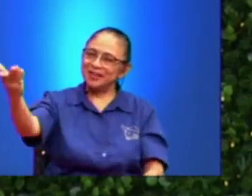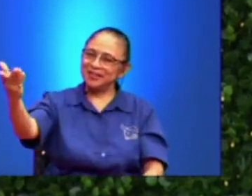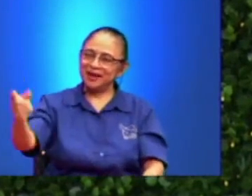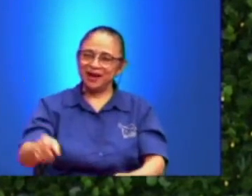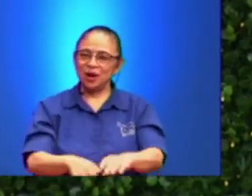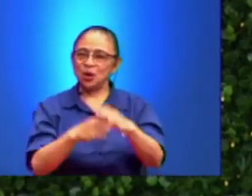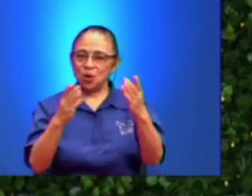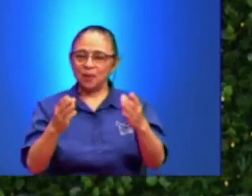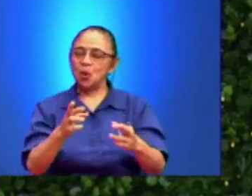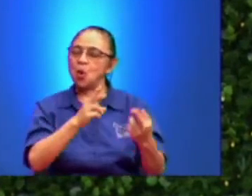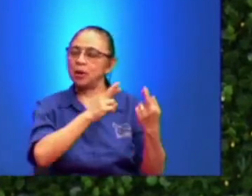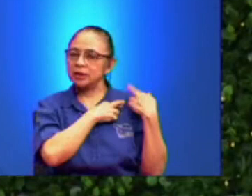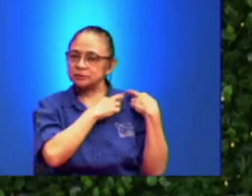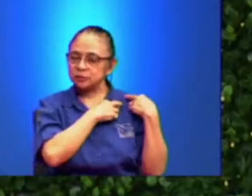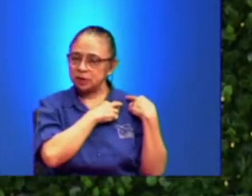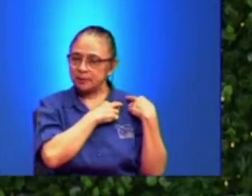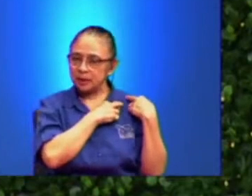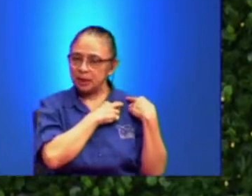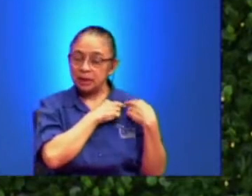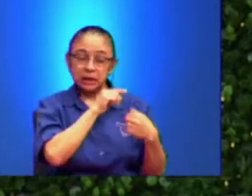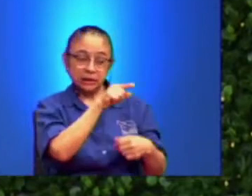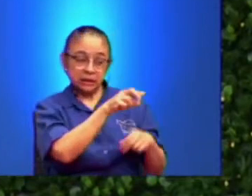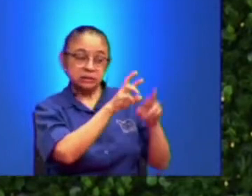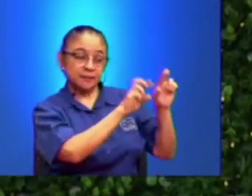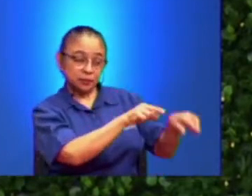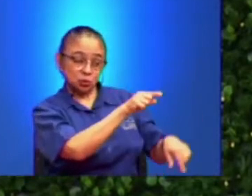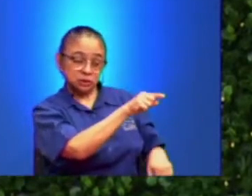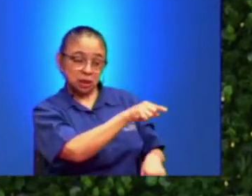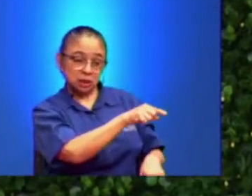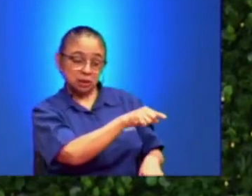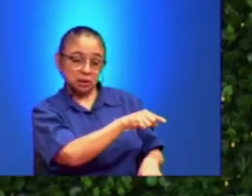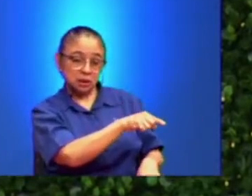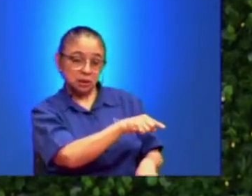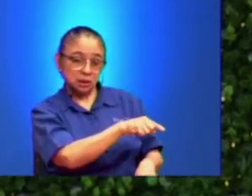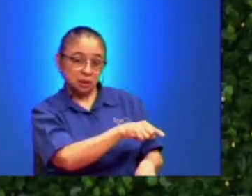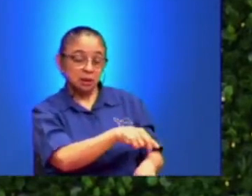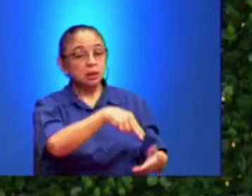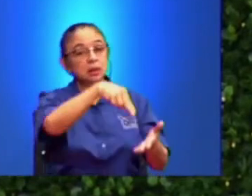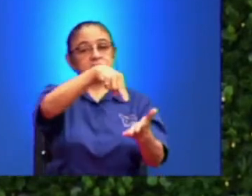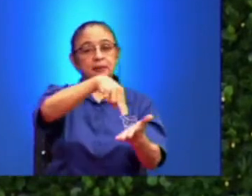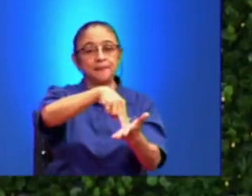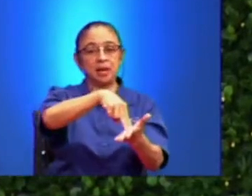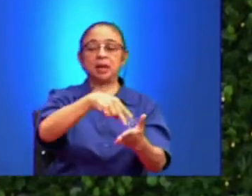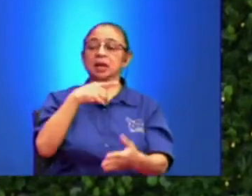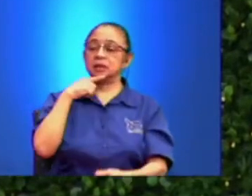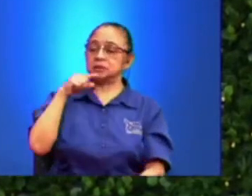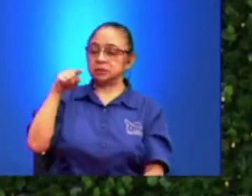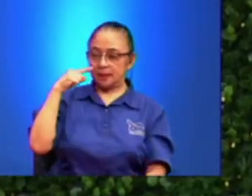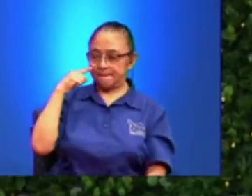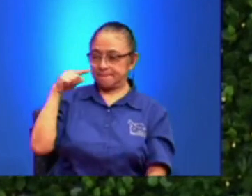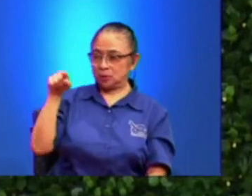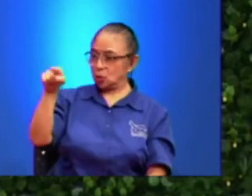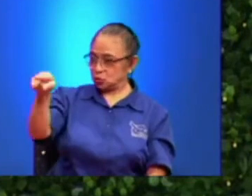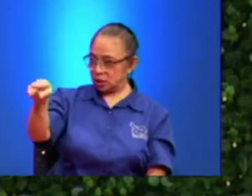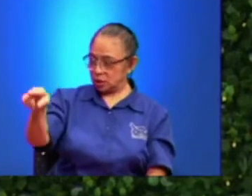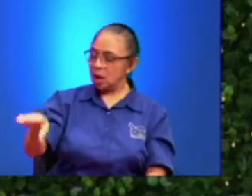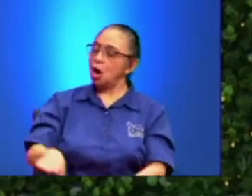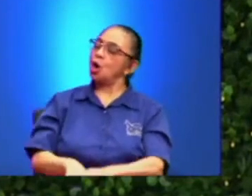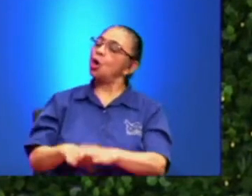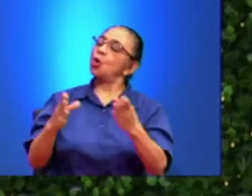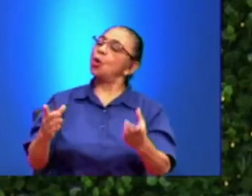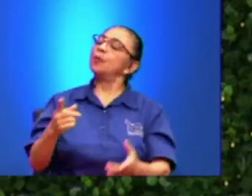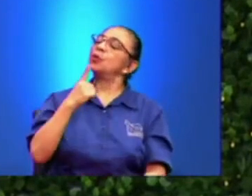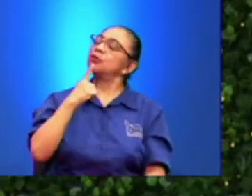ahí viendo supervisando y de repente él se para y dice refiriéndose a usted como bien